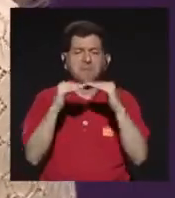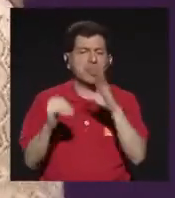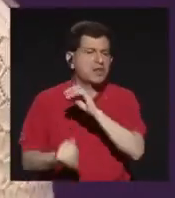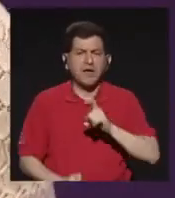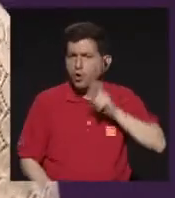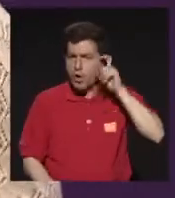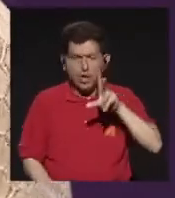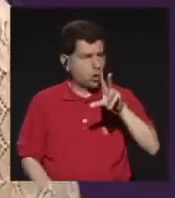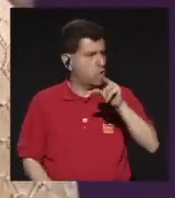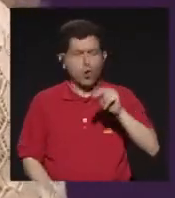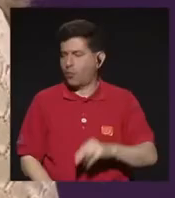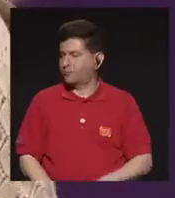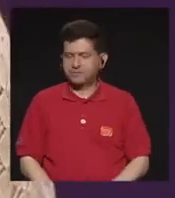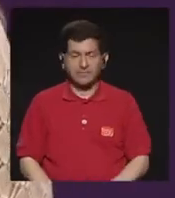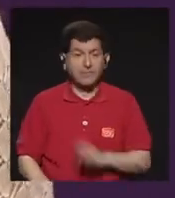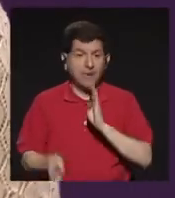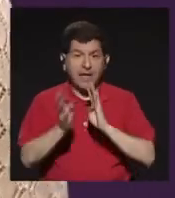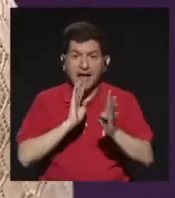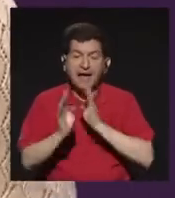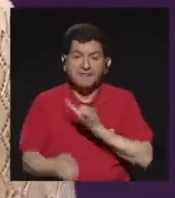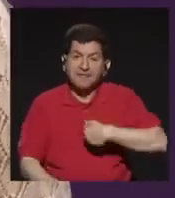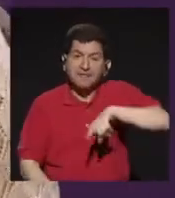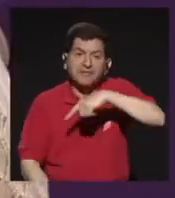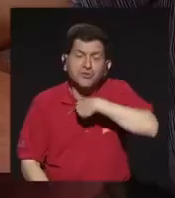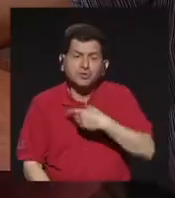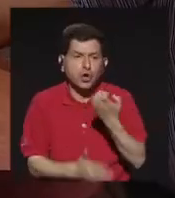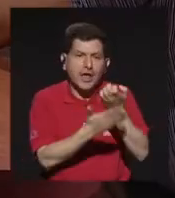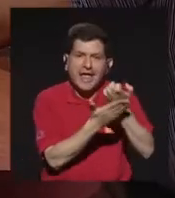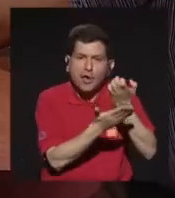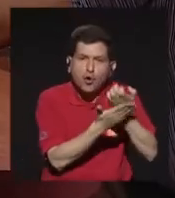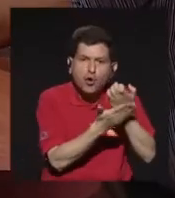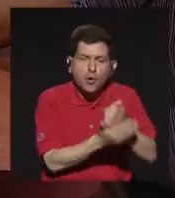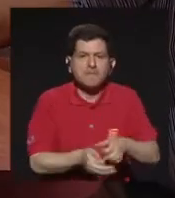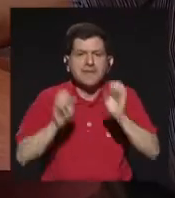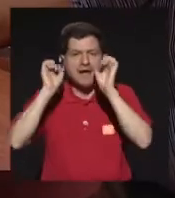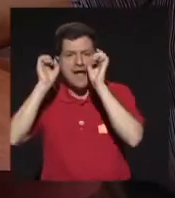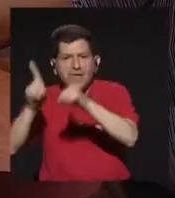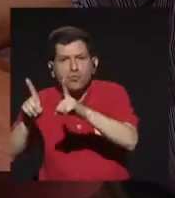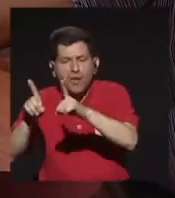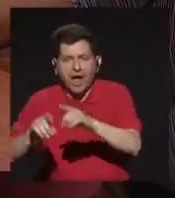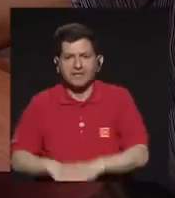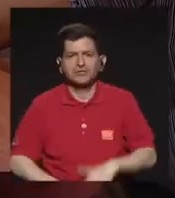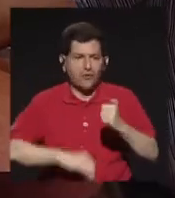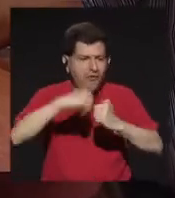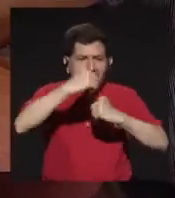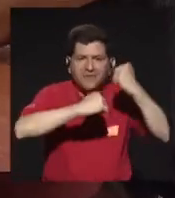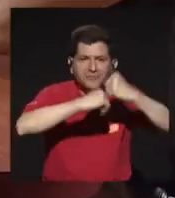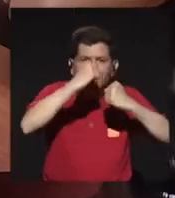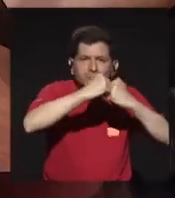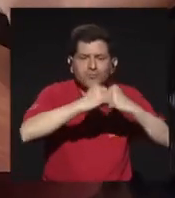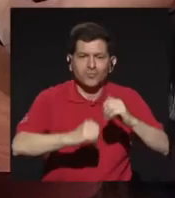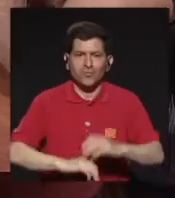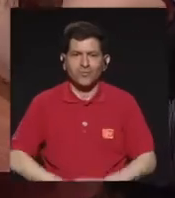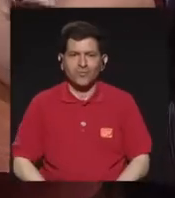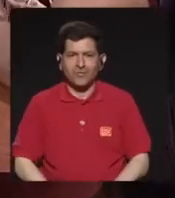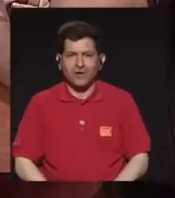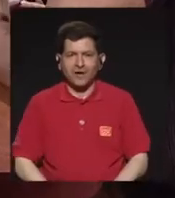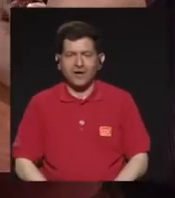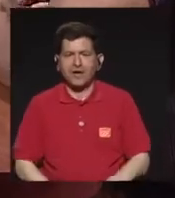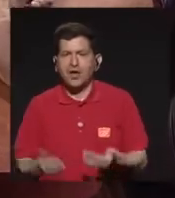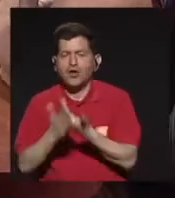género, nada temas de mujeres, vamos a hablar de economía, de educación, de infraestructura,